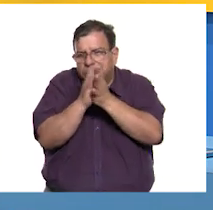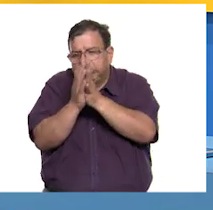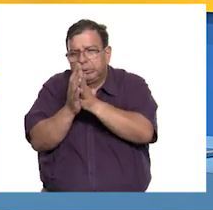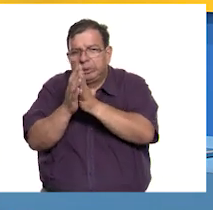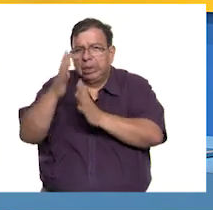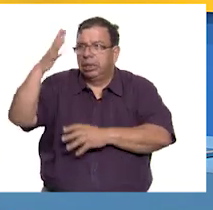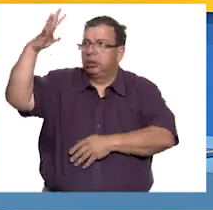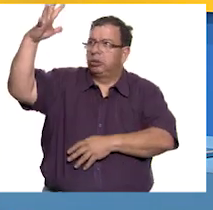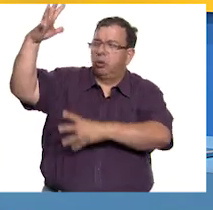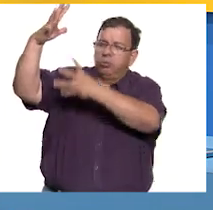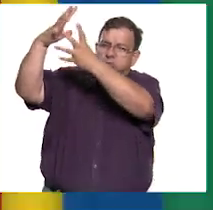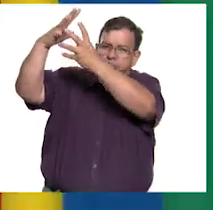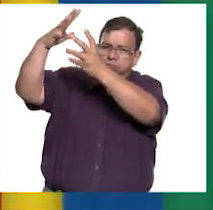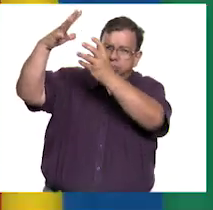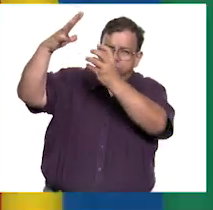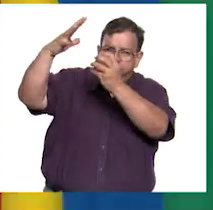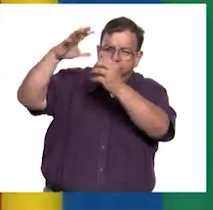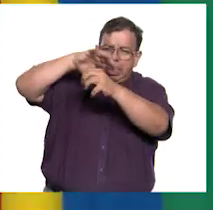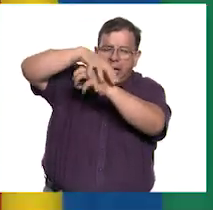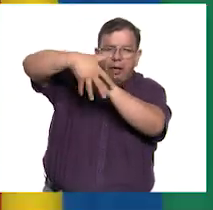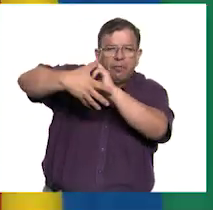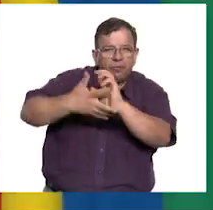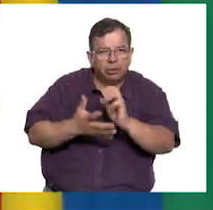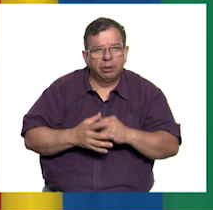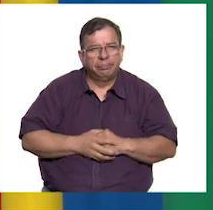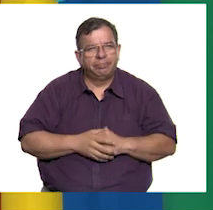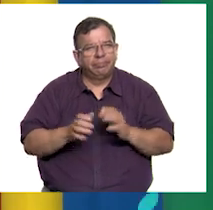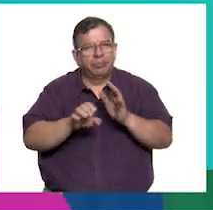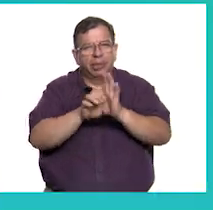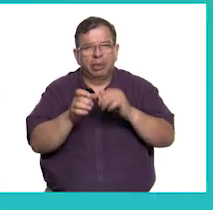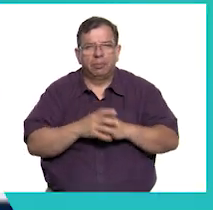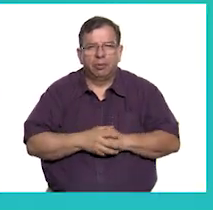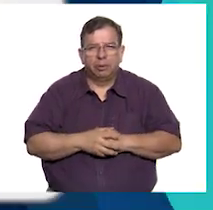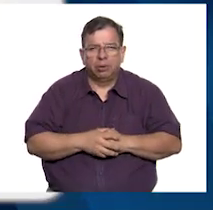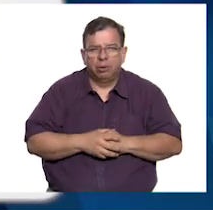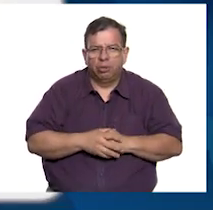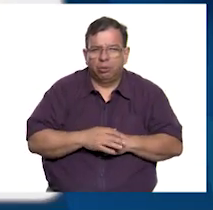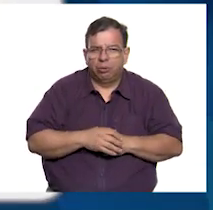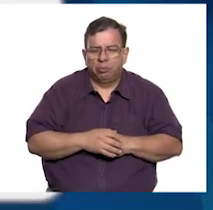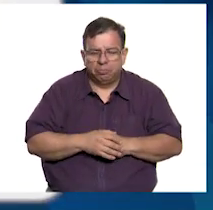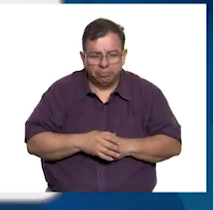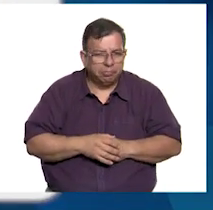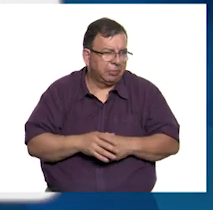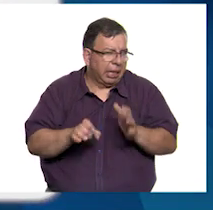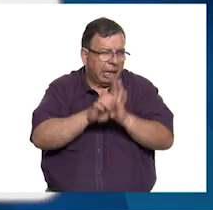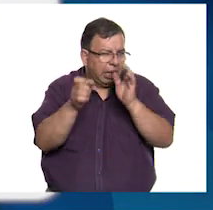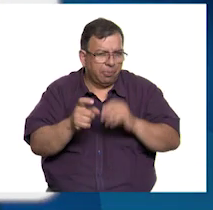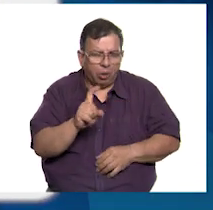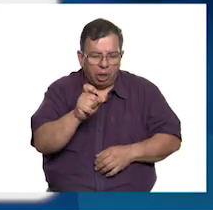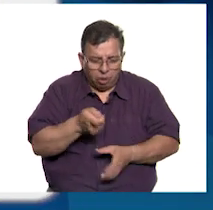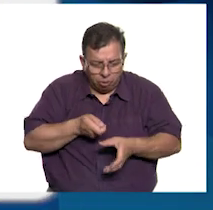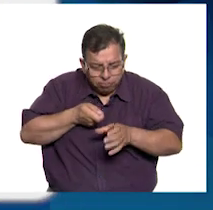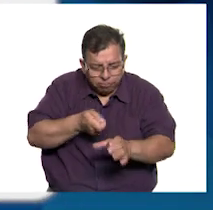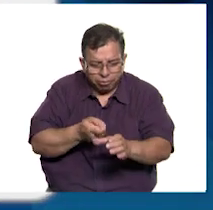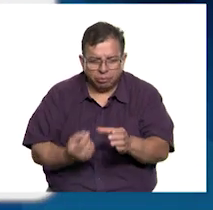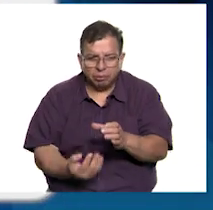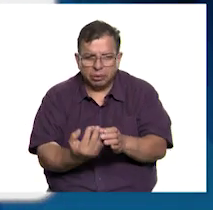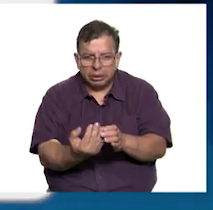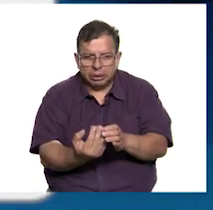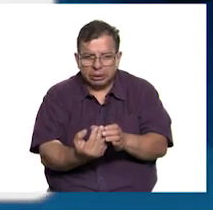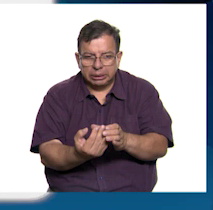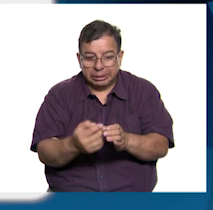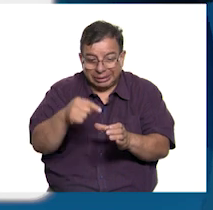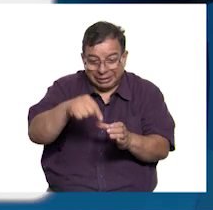hasta su superficie. Un ejemplo puede ser al calentar agua en una cacerola. El líquido que está en